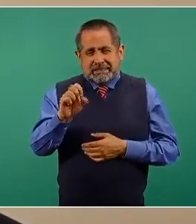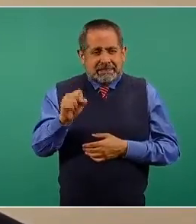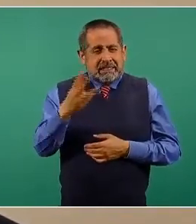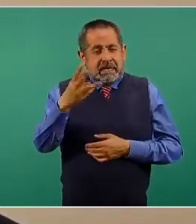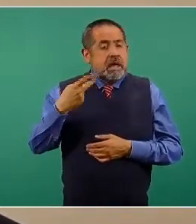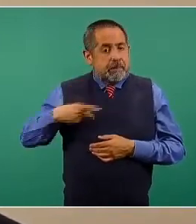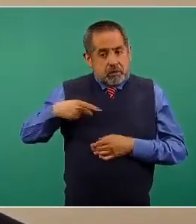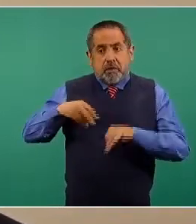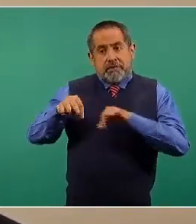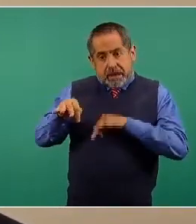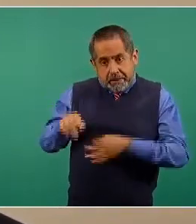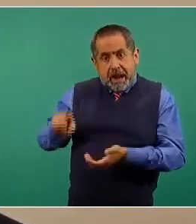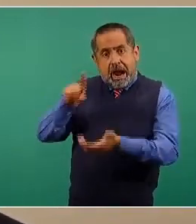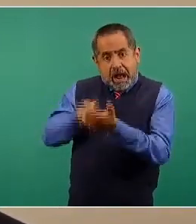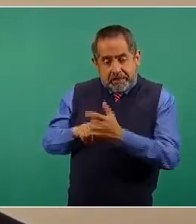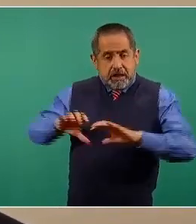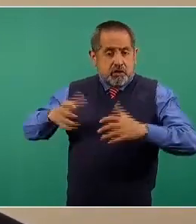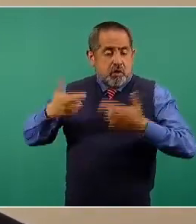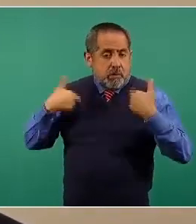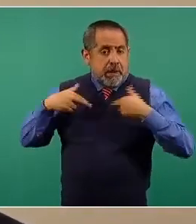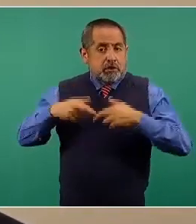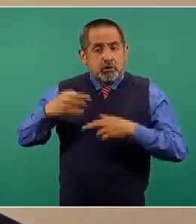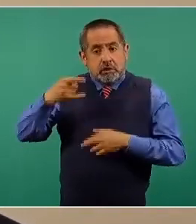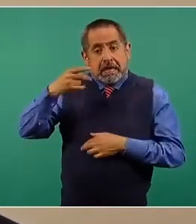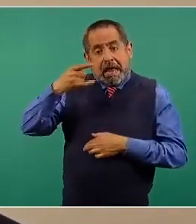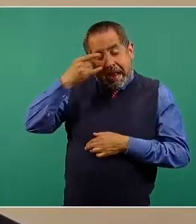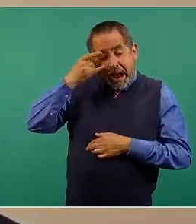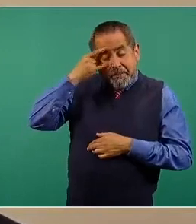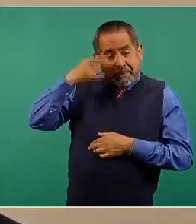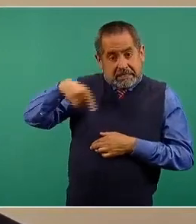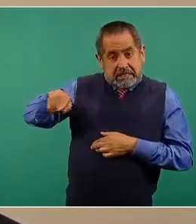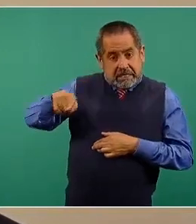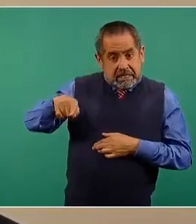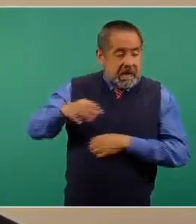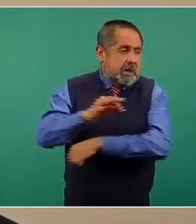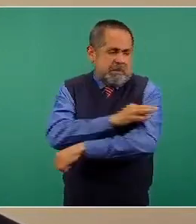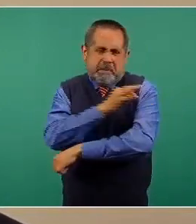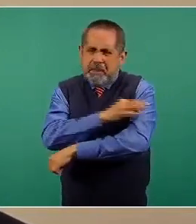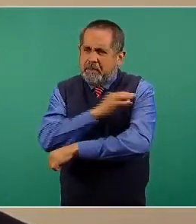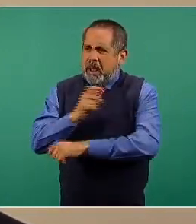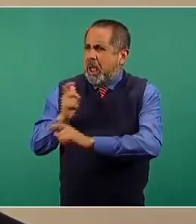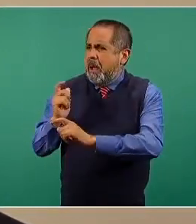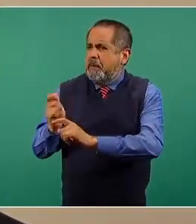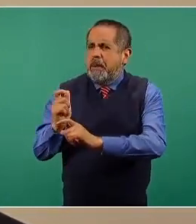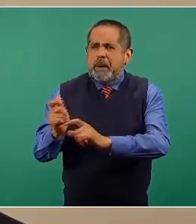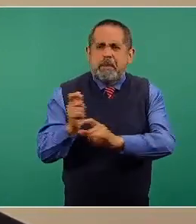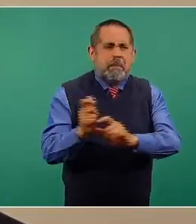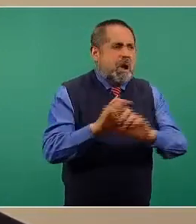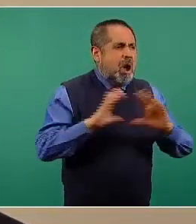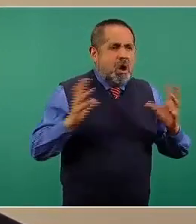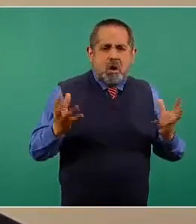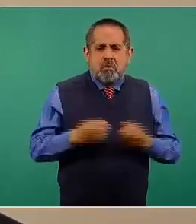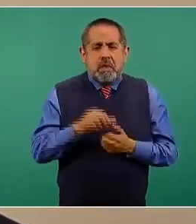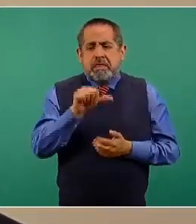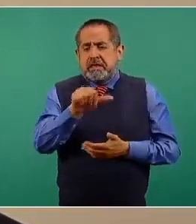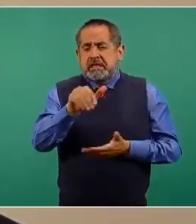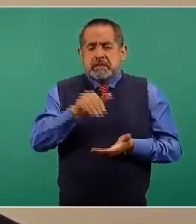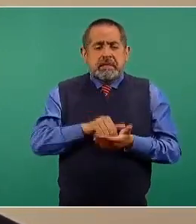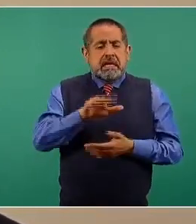17.463 personas de nivel educativo del estado de Campeche, al día de hoy